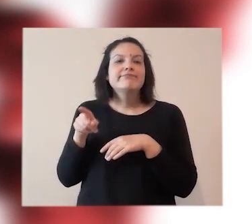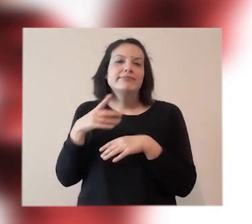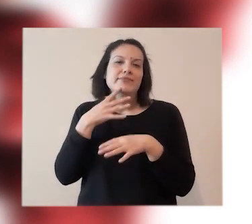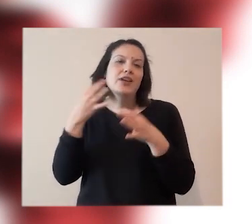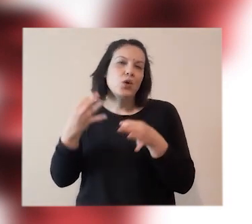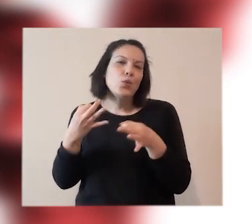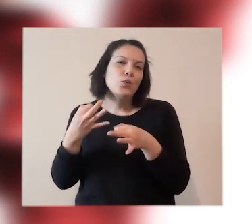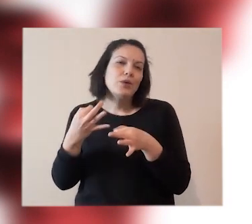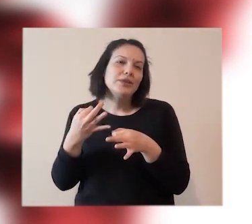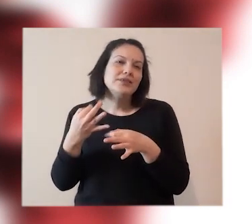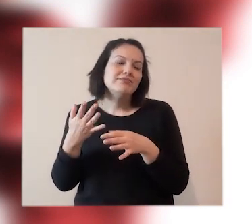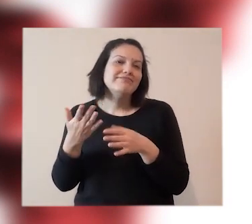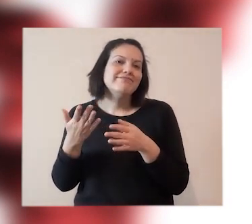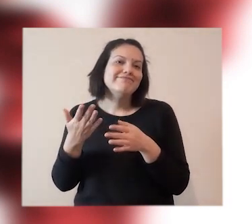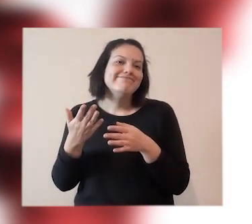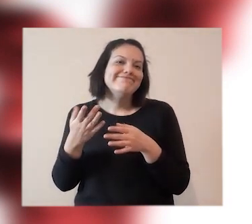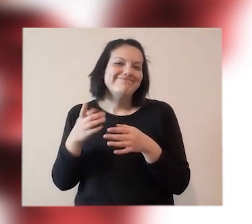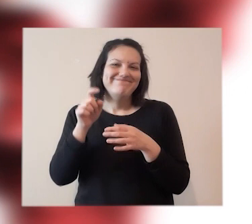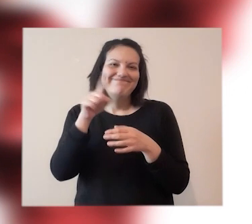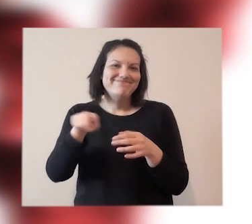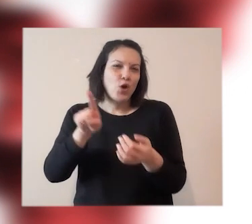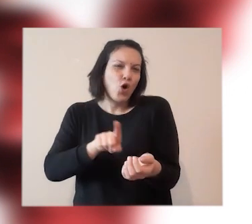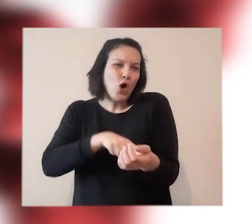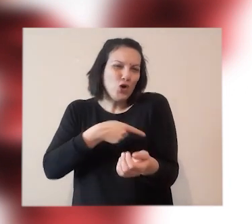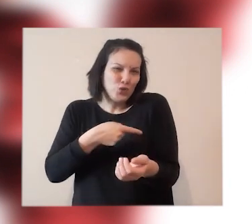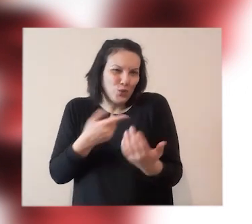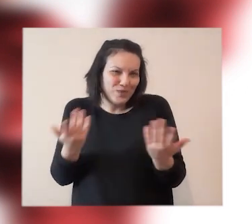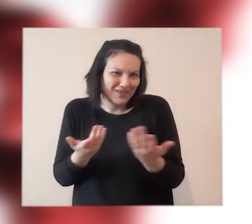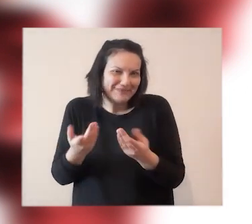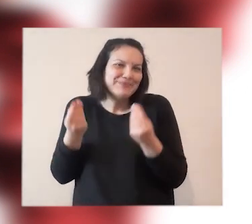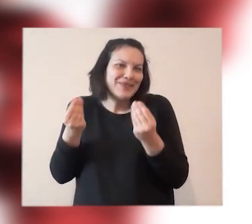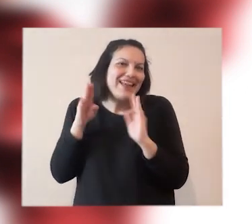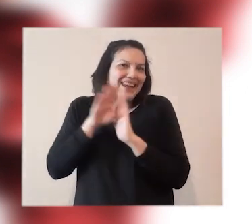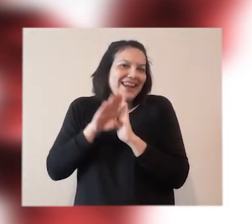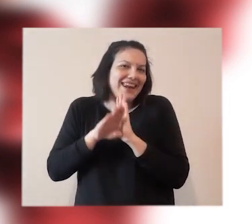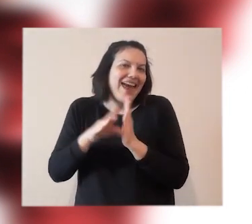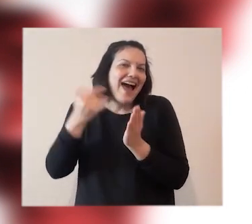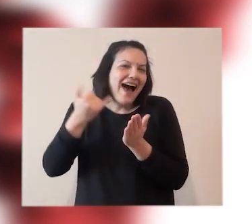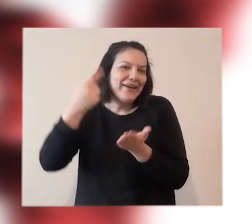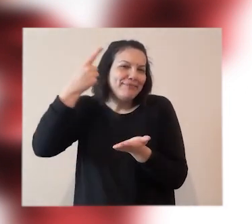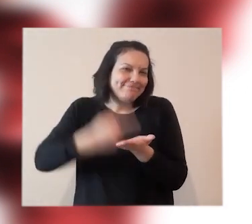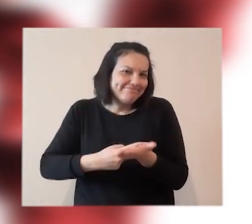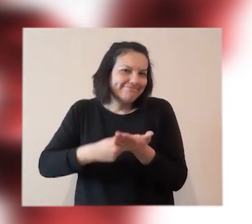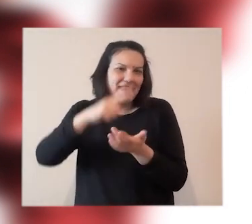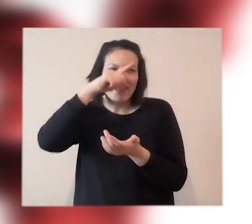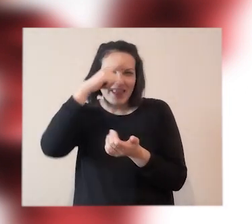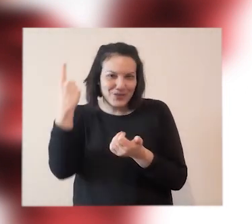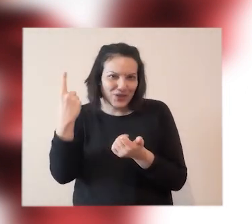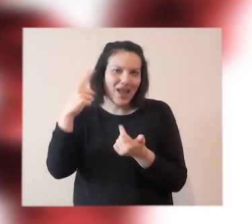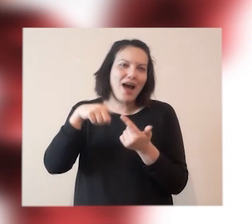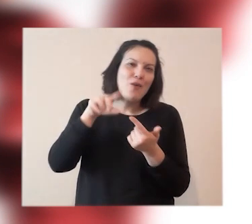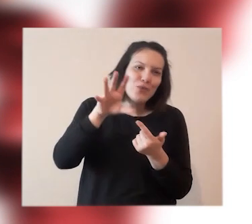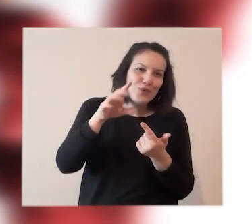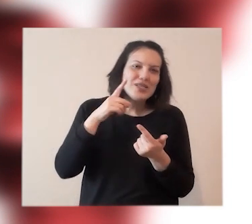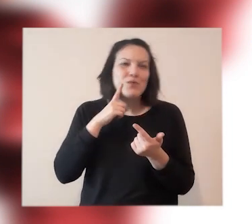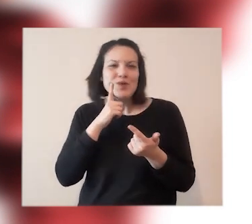seguramente ustedes ya están muy acostumbrados al uso, digamos, también por las reglamentaciones que han establecido, digamos, a nivel nacional o cada provincia